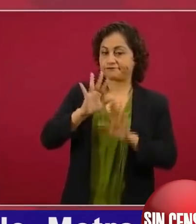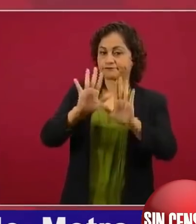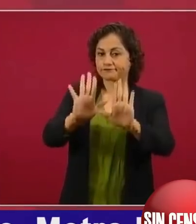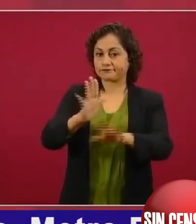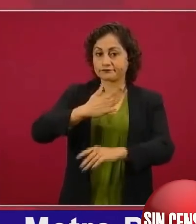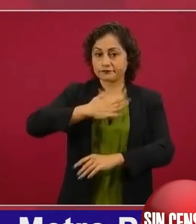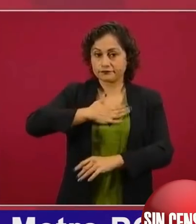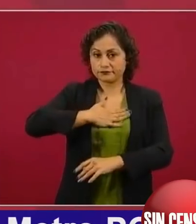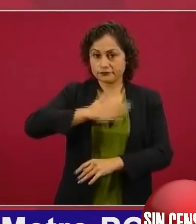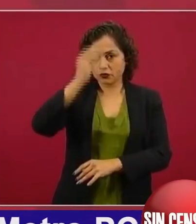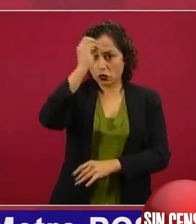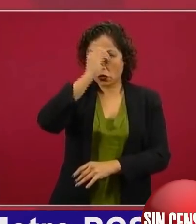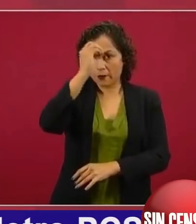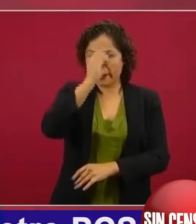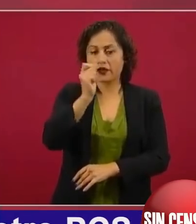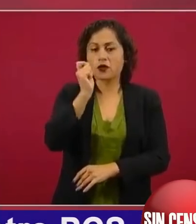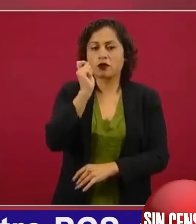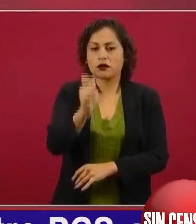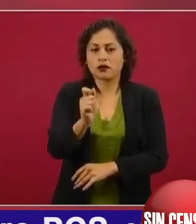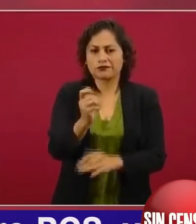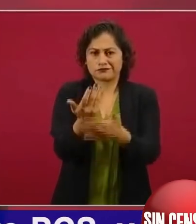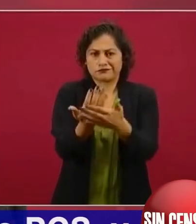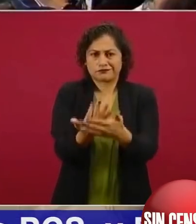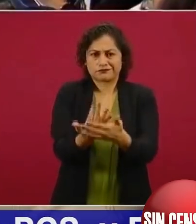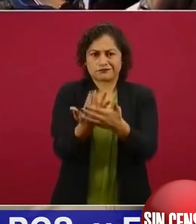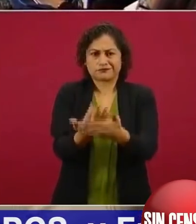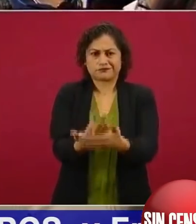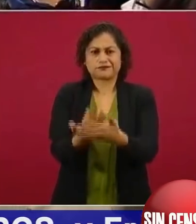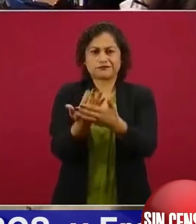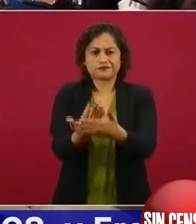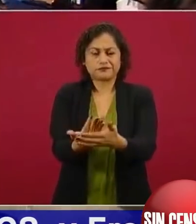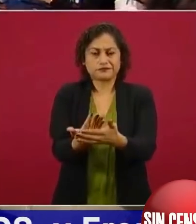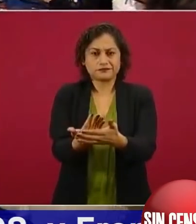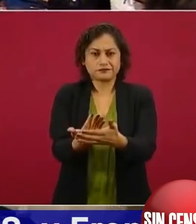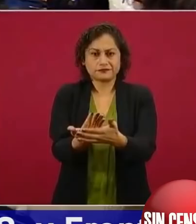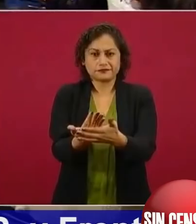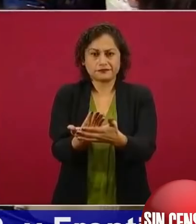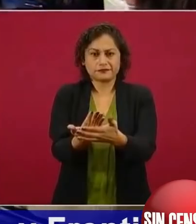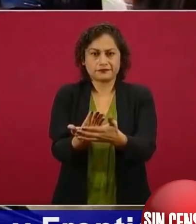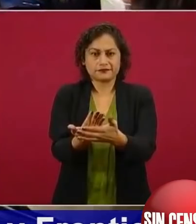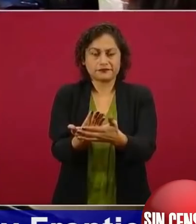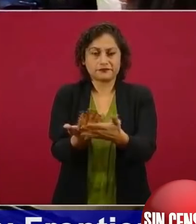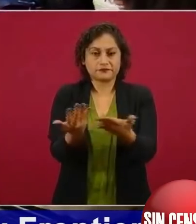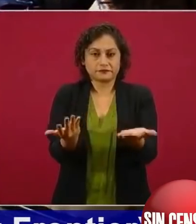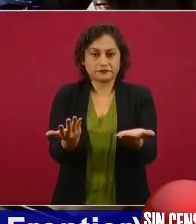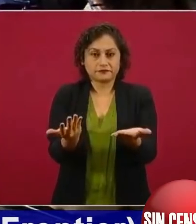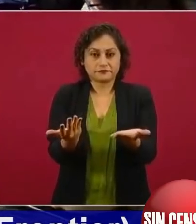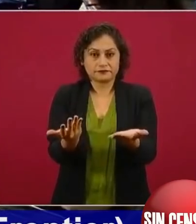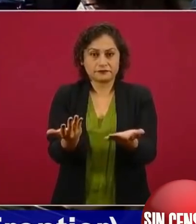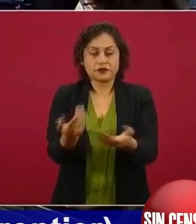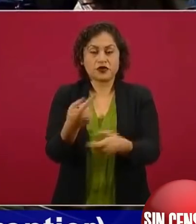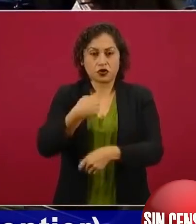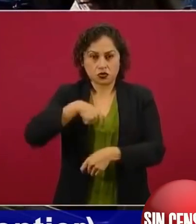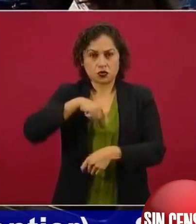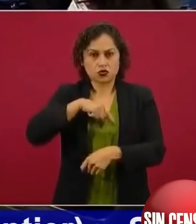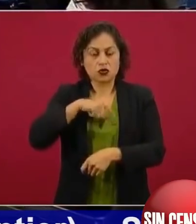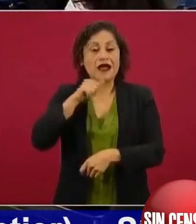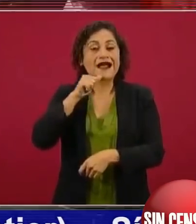vamos a esperarnos. Estábamos terminando de la conferencia de